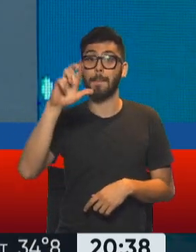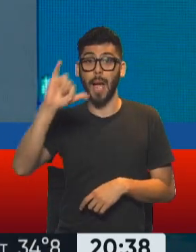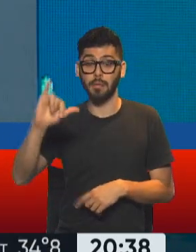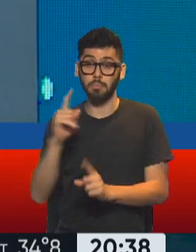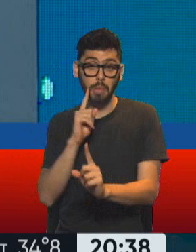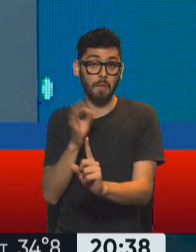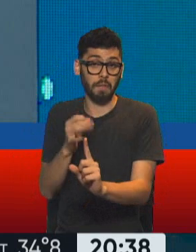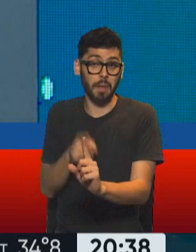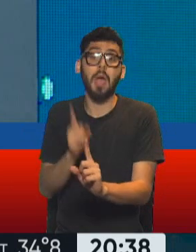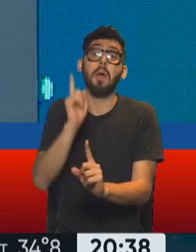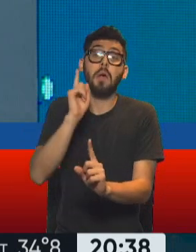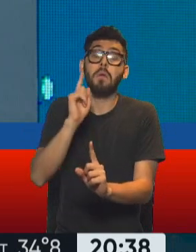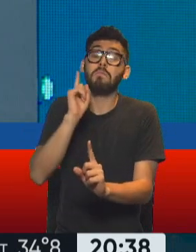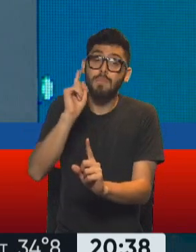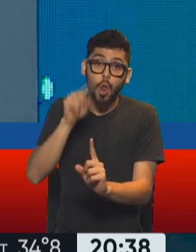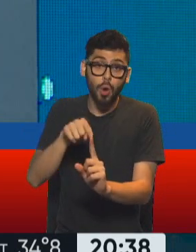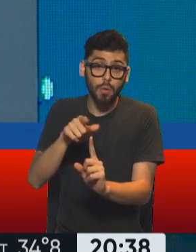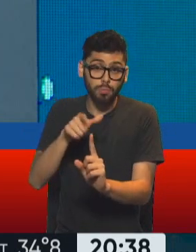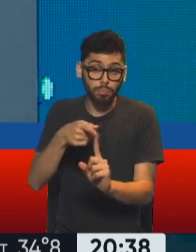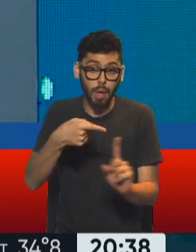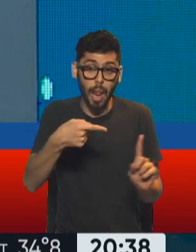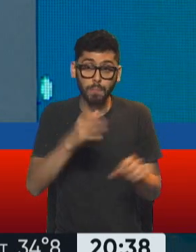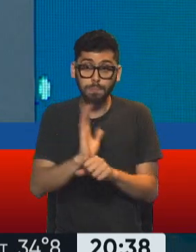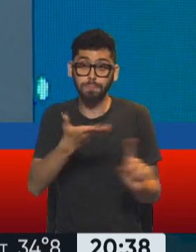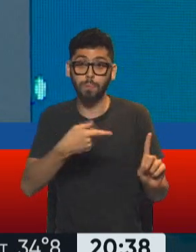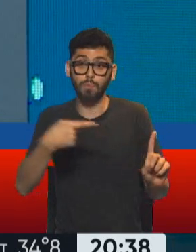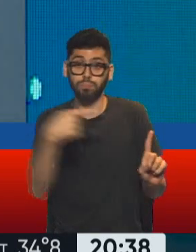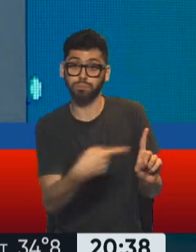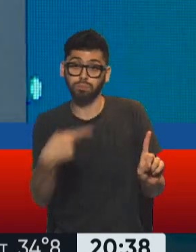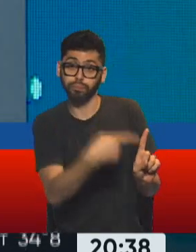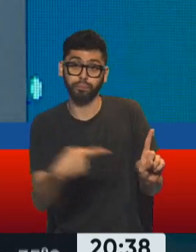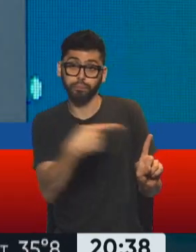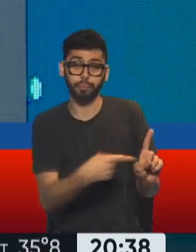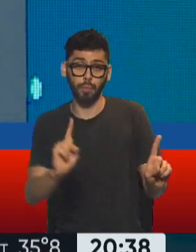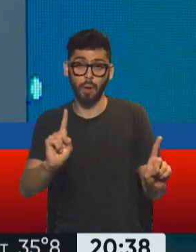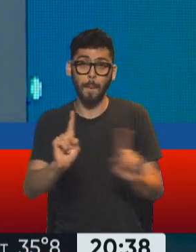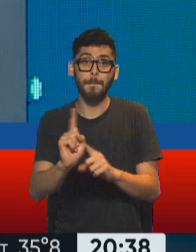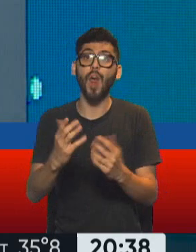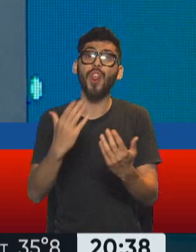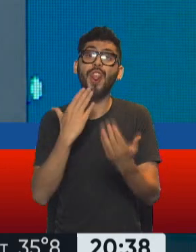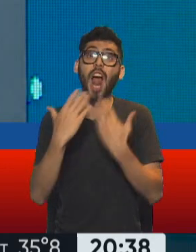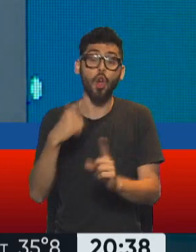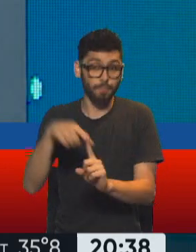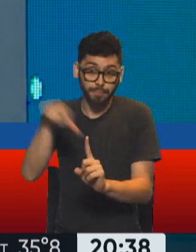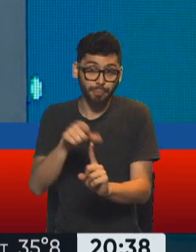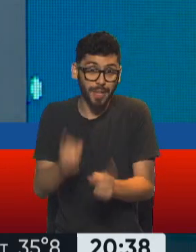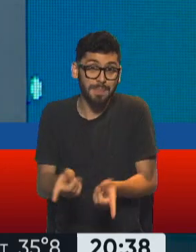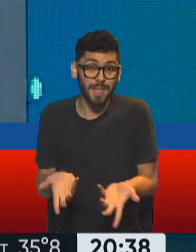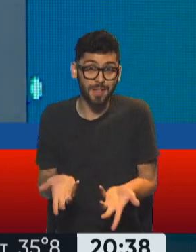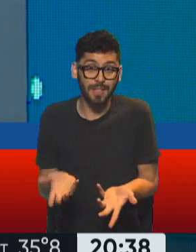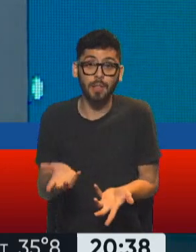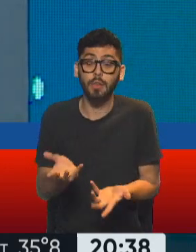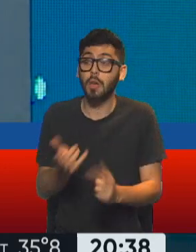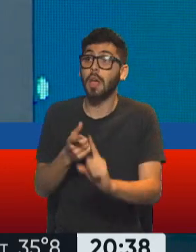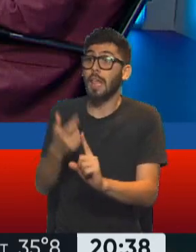caracterizar la tenemos que decir que fue ataque ataque ataque y al mismo tiempo en capacidad de diálogo entonces digo es legítimo